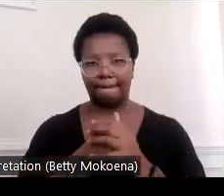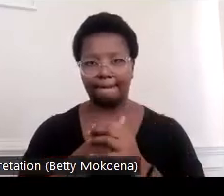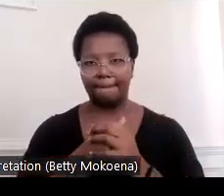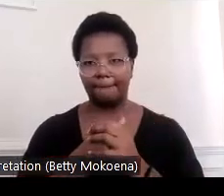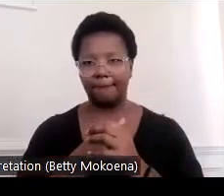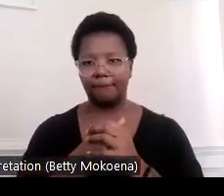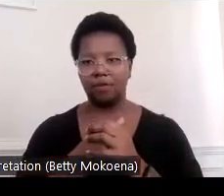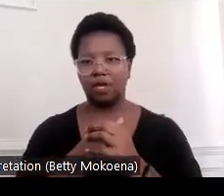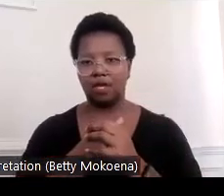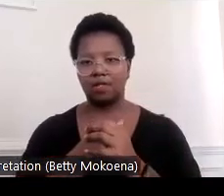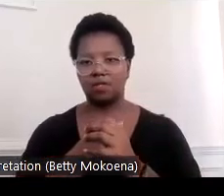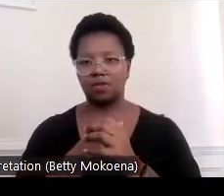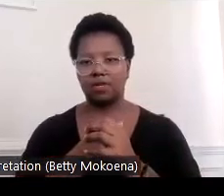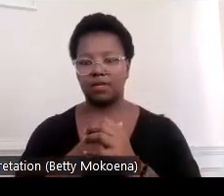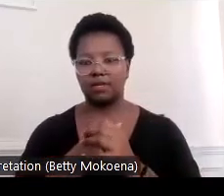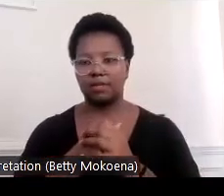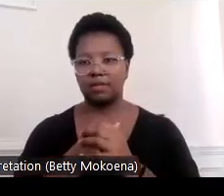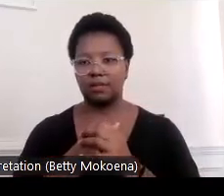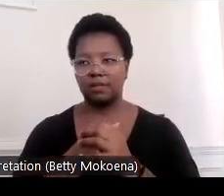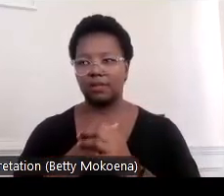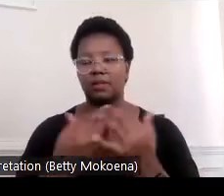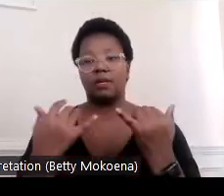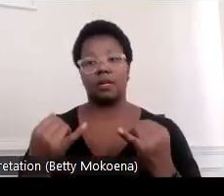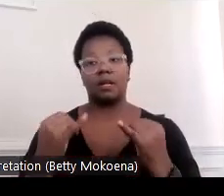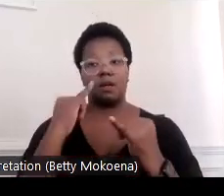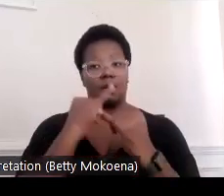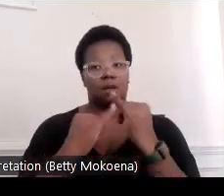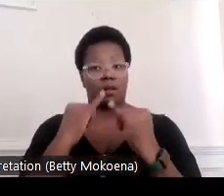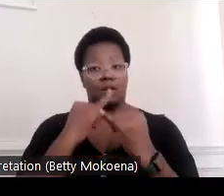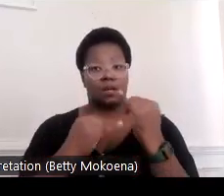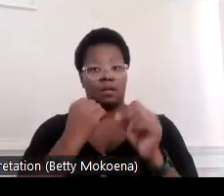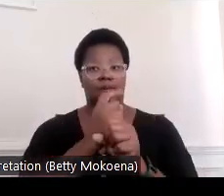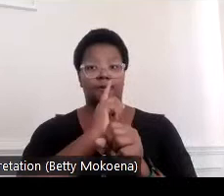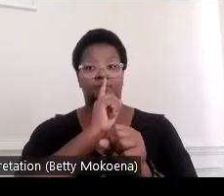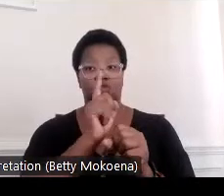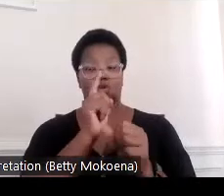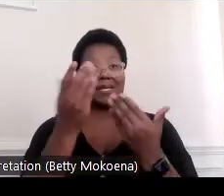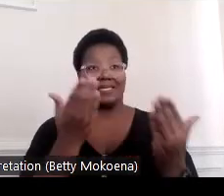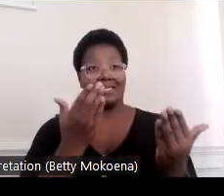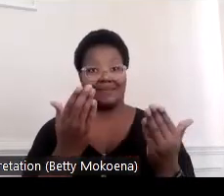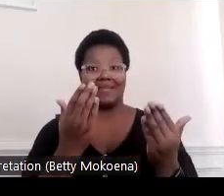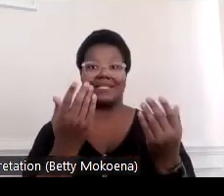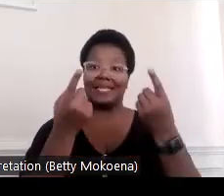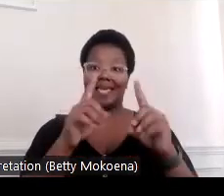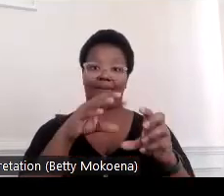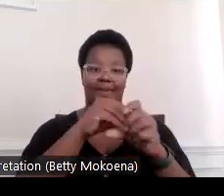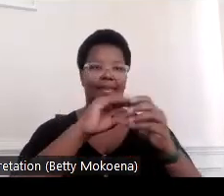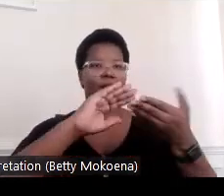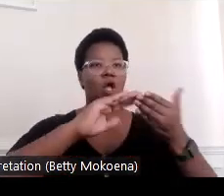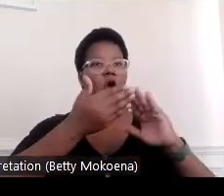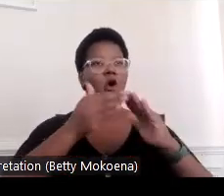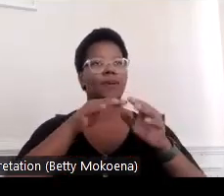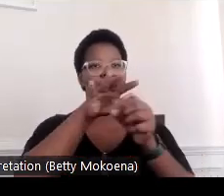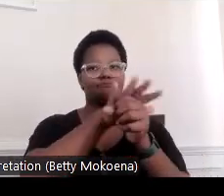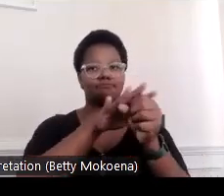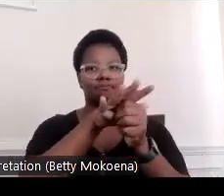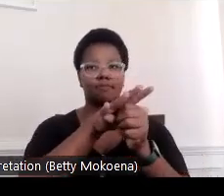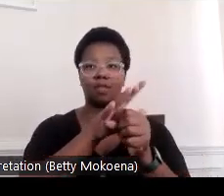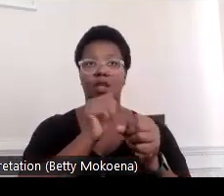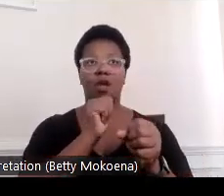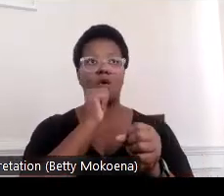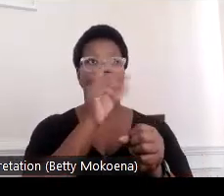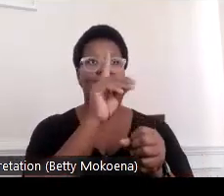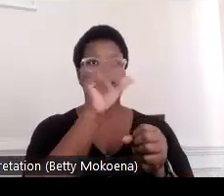Otro aspecto bastante bastante importante Otro aspecto es asegurar que nuestros servicios tomen lugar en la comunidad no